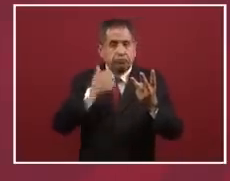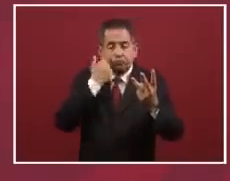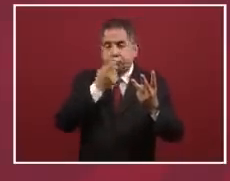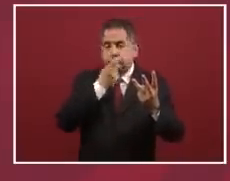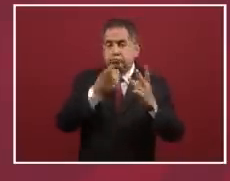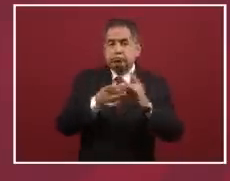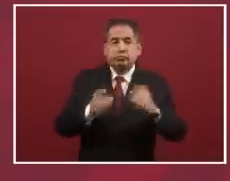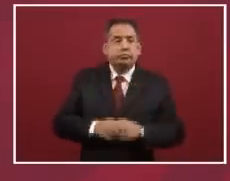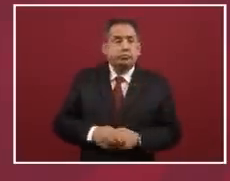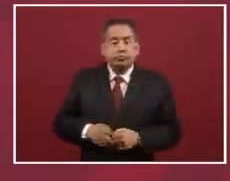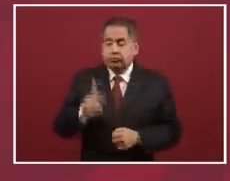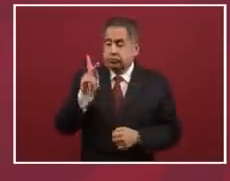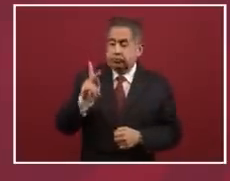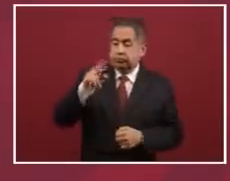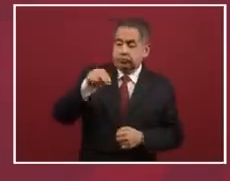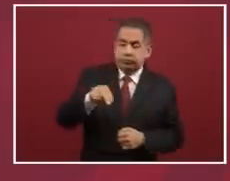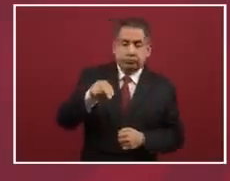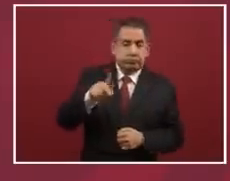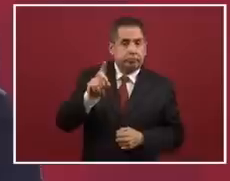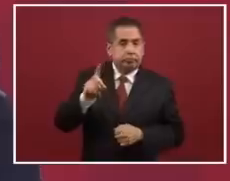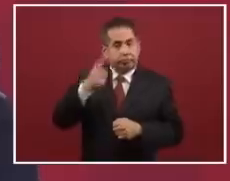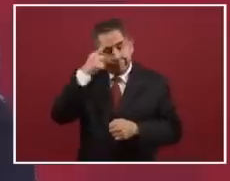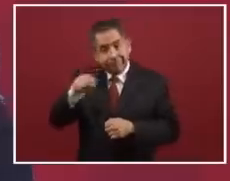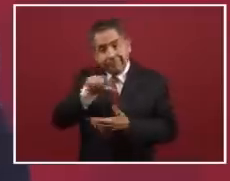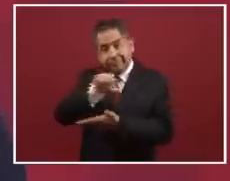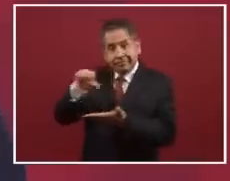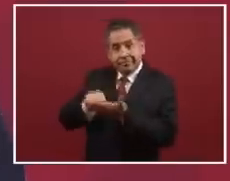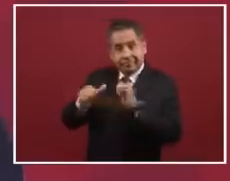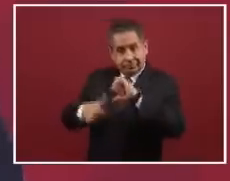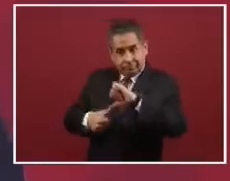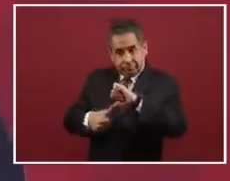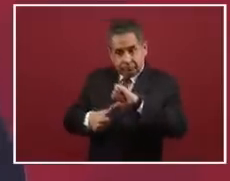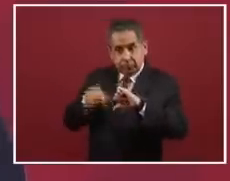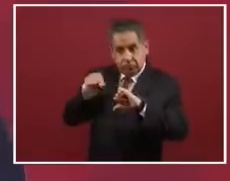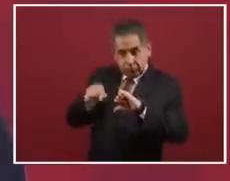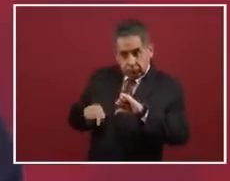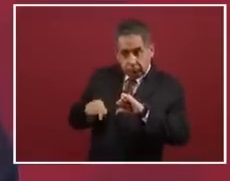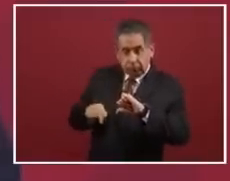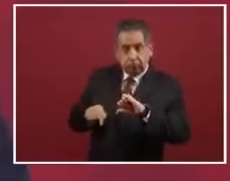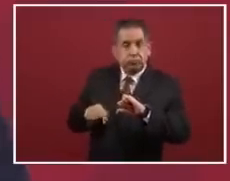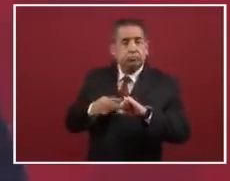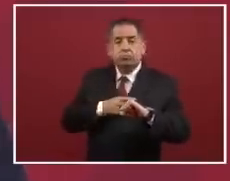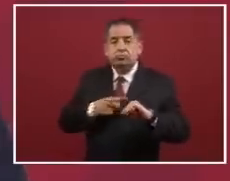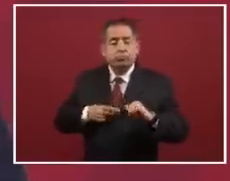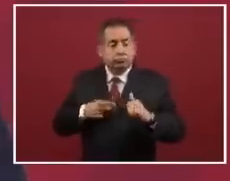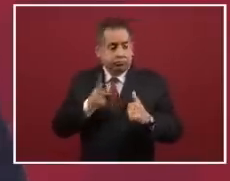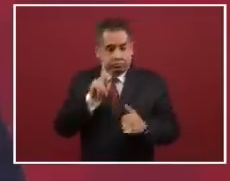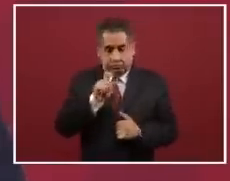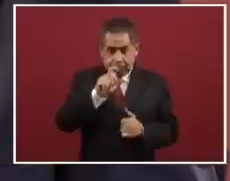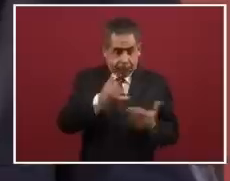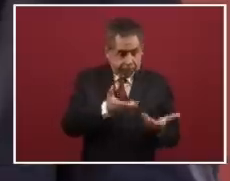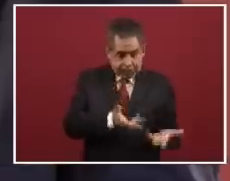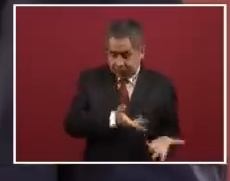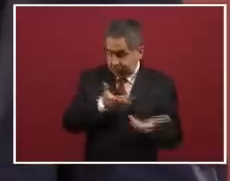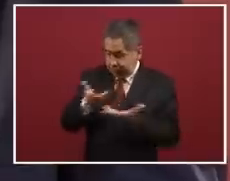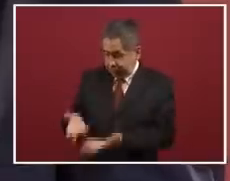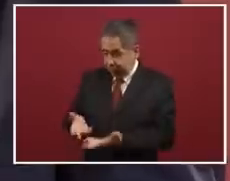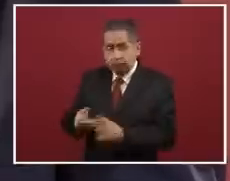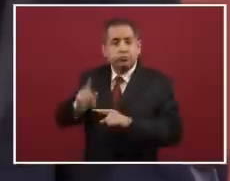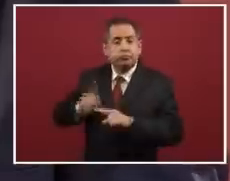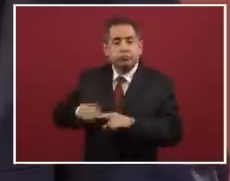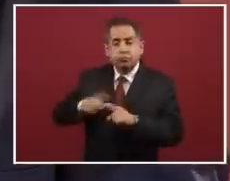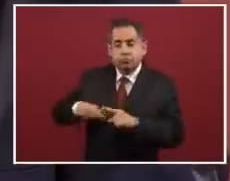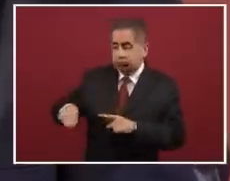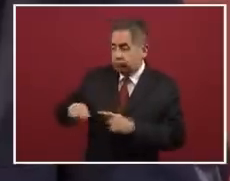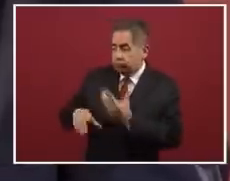que el plan de desarrollo para Centroamérica efectivamente le ofrezca a quienes están tomando la opción